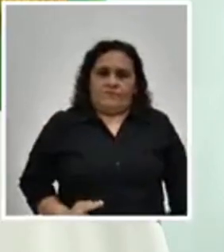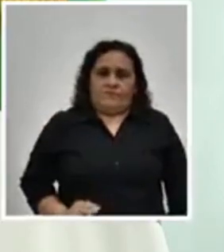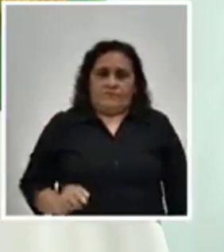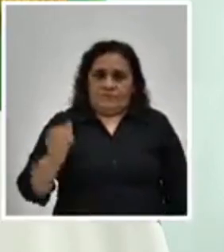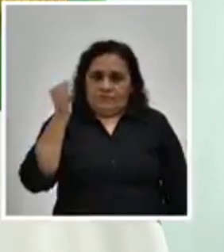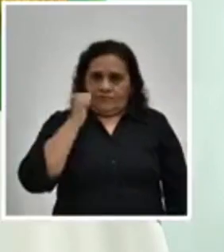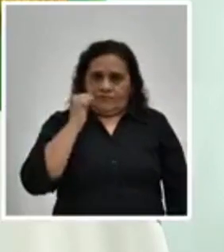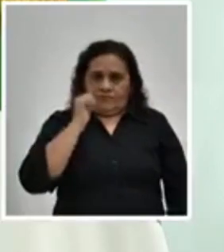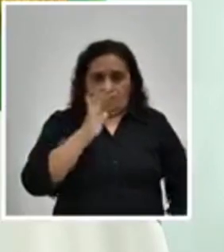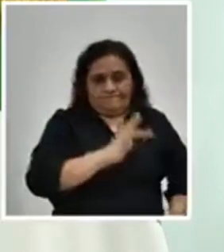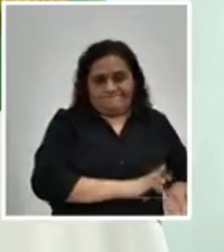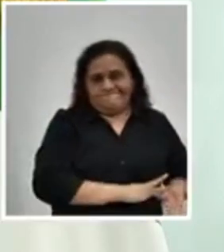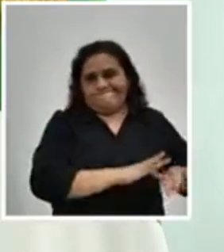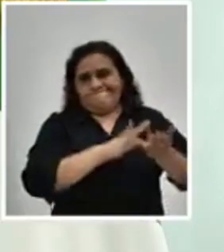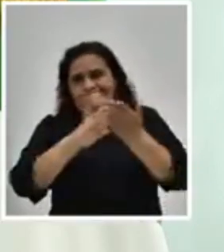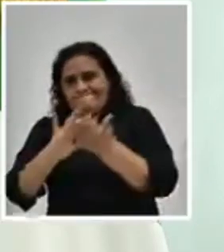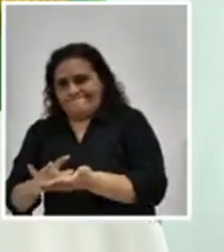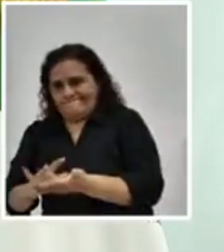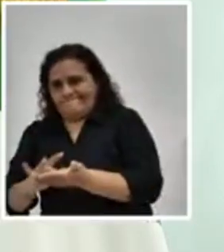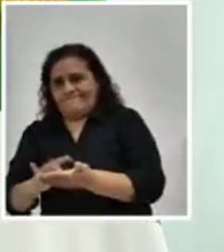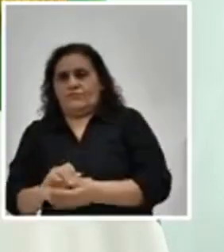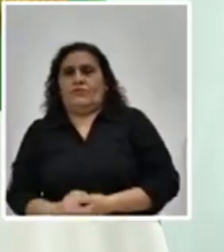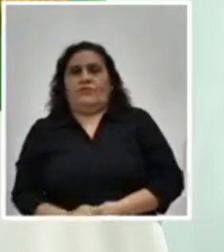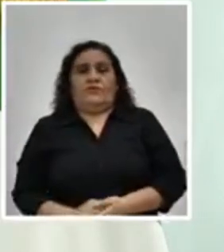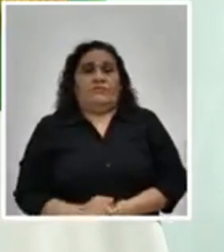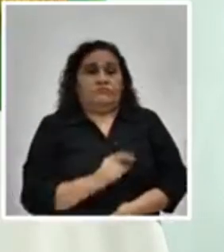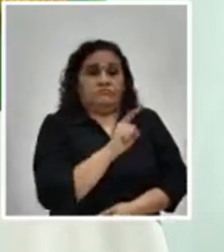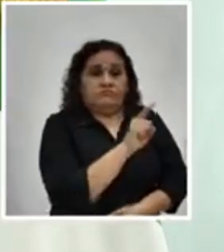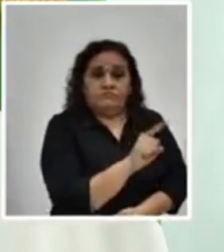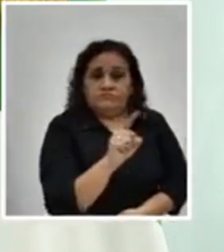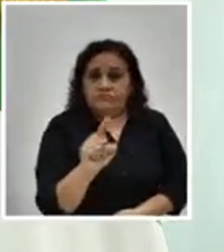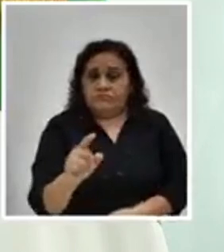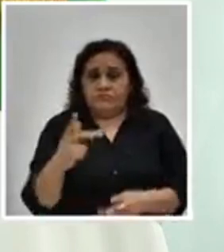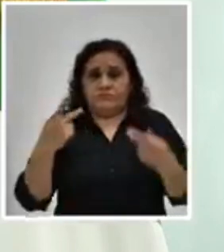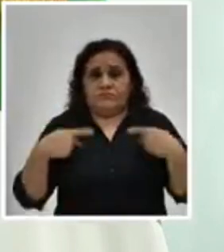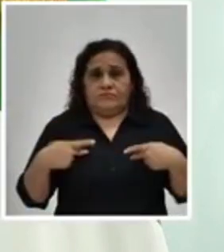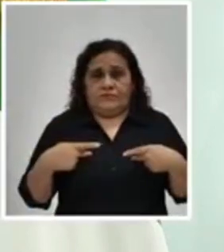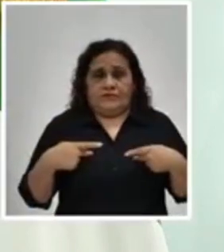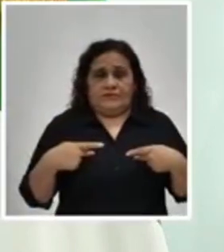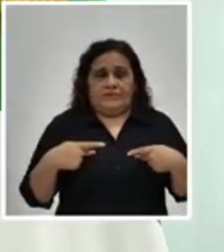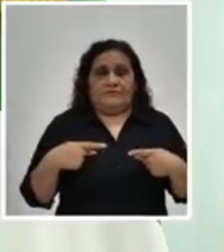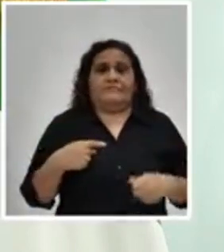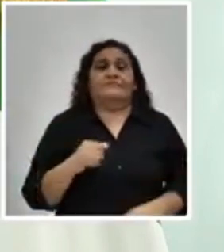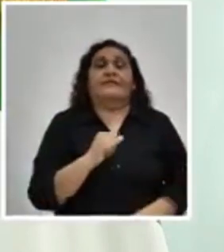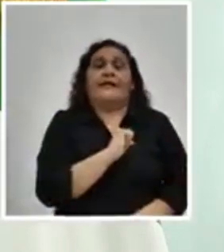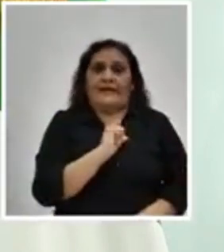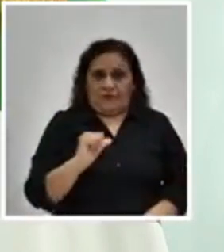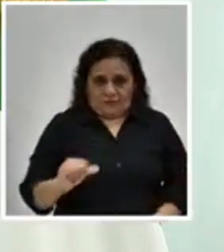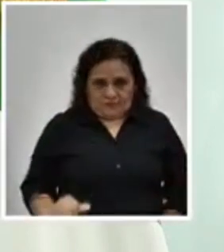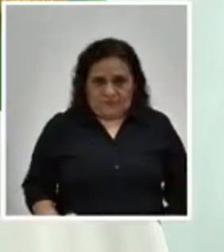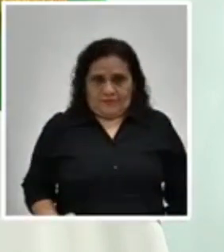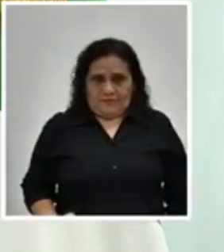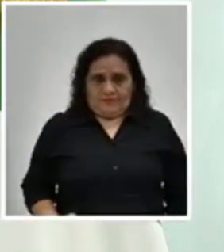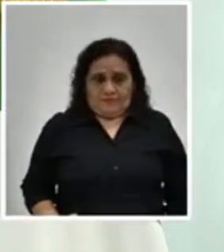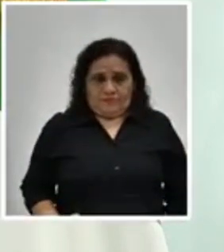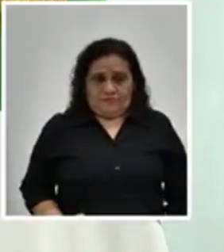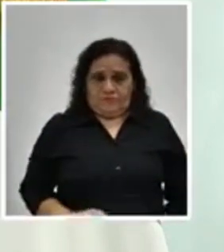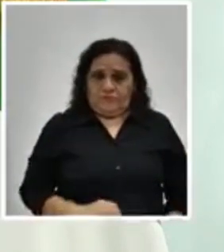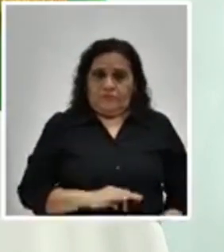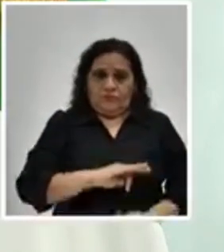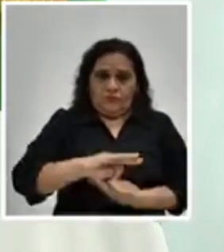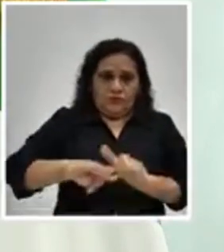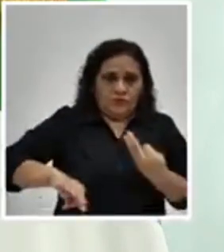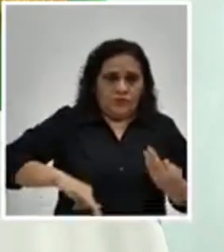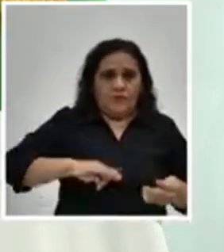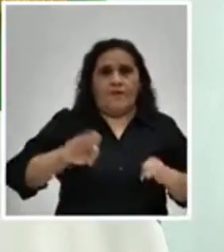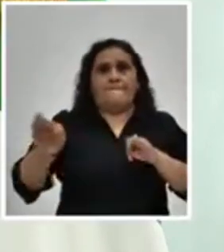respaldados y en todo momento por el capital humano de este ayuntamiento. Todos sus trabajadores